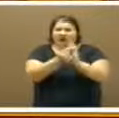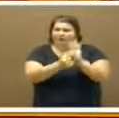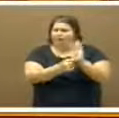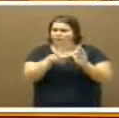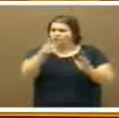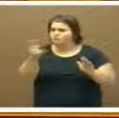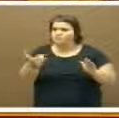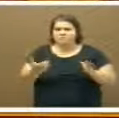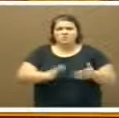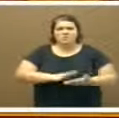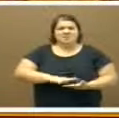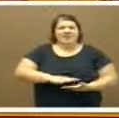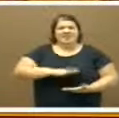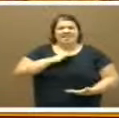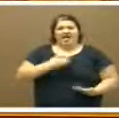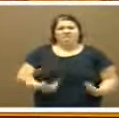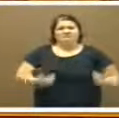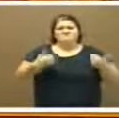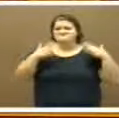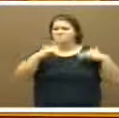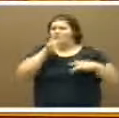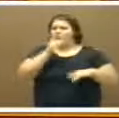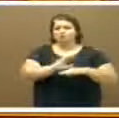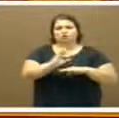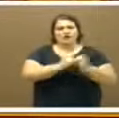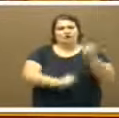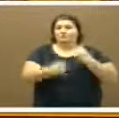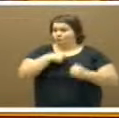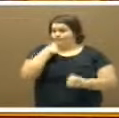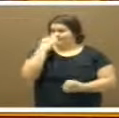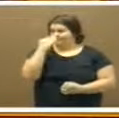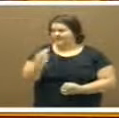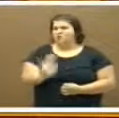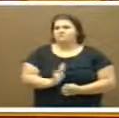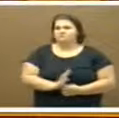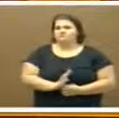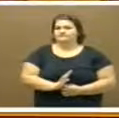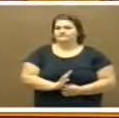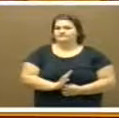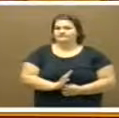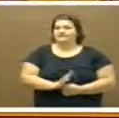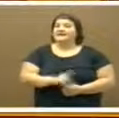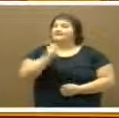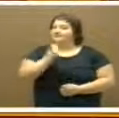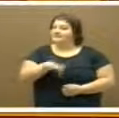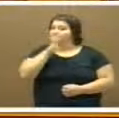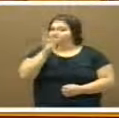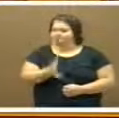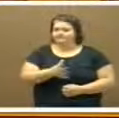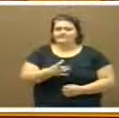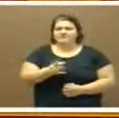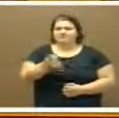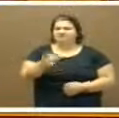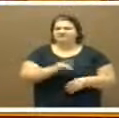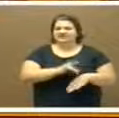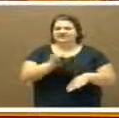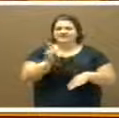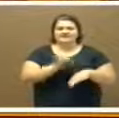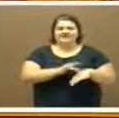incompetencia –y permítame que se lo diga como consejero de Economía, y así se lo digo– y la falta y la escasa sensibilidad